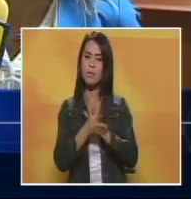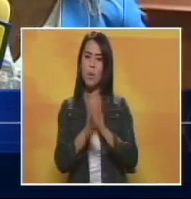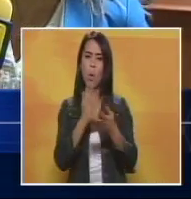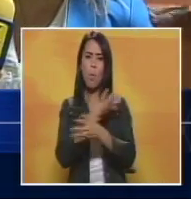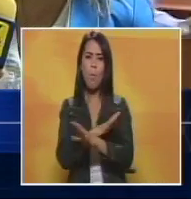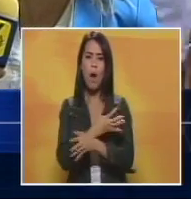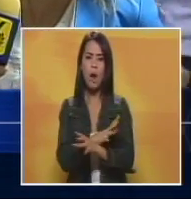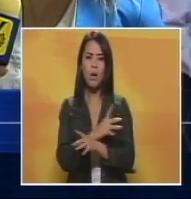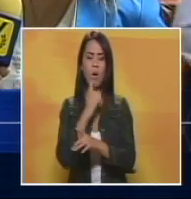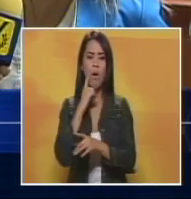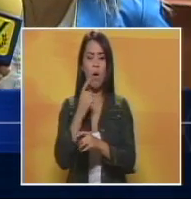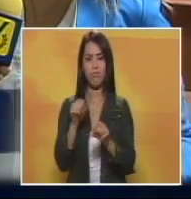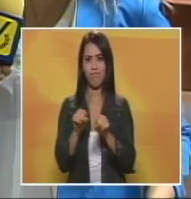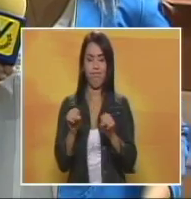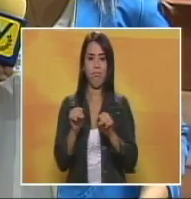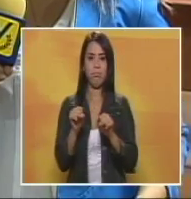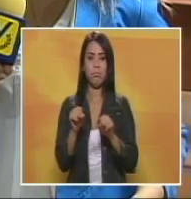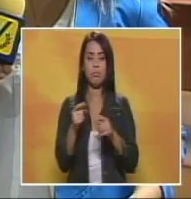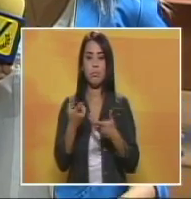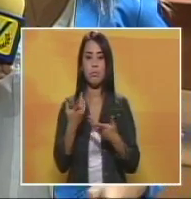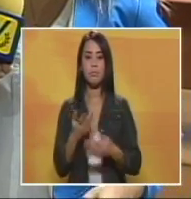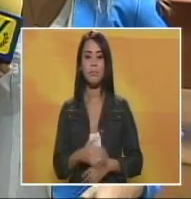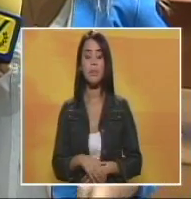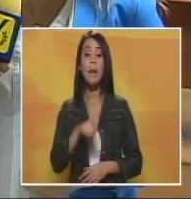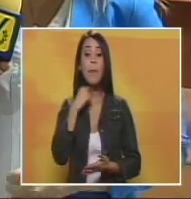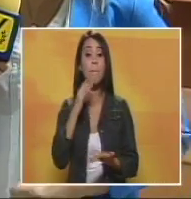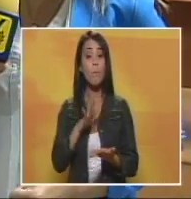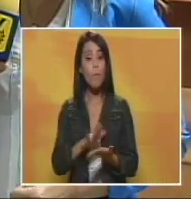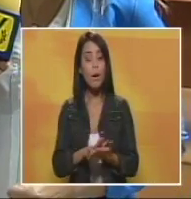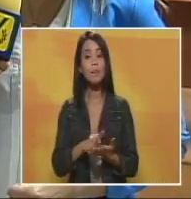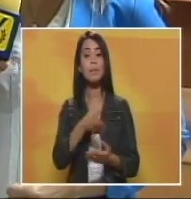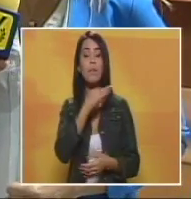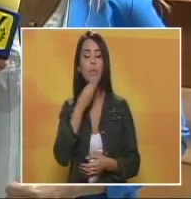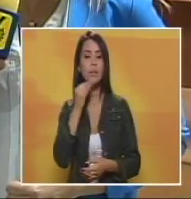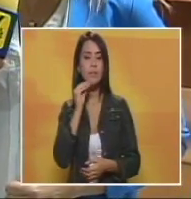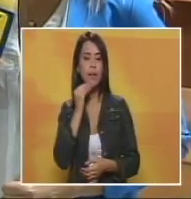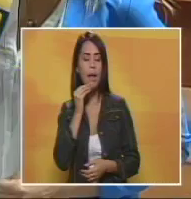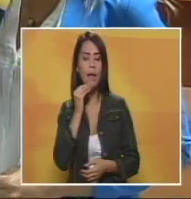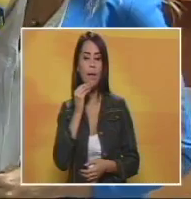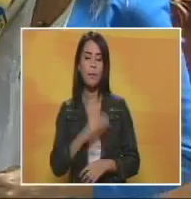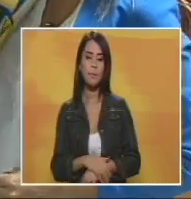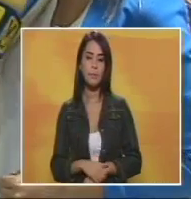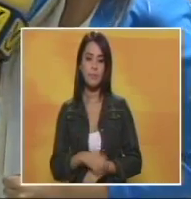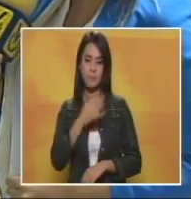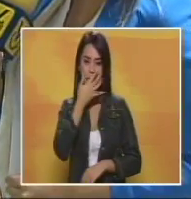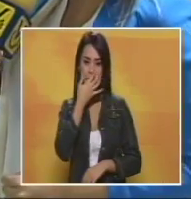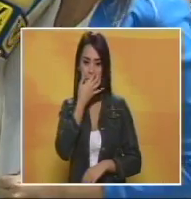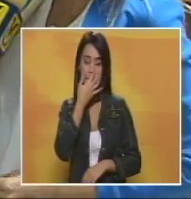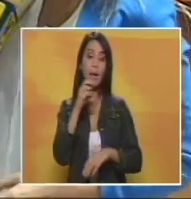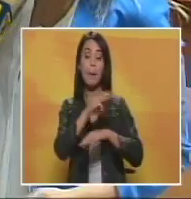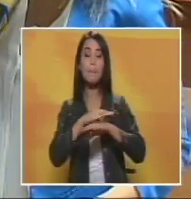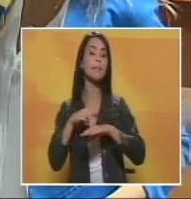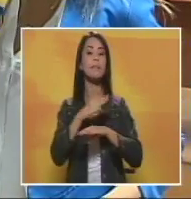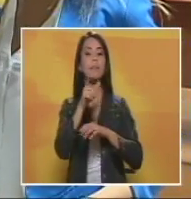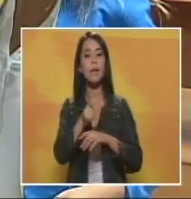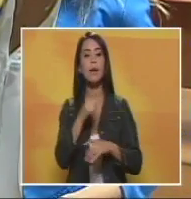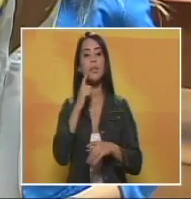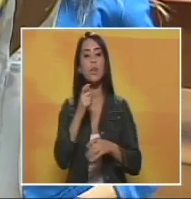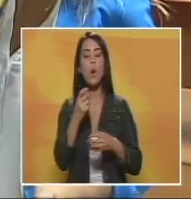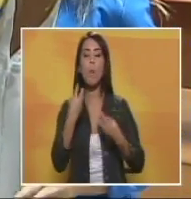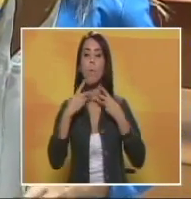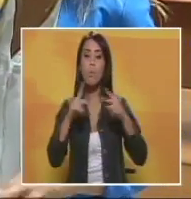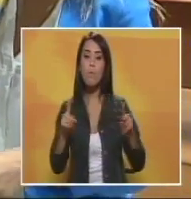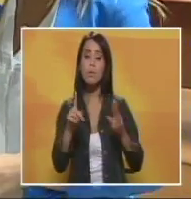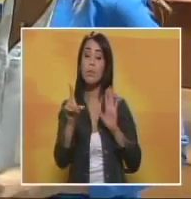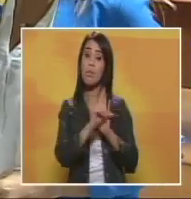denominado juego del choque, el que puede ocasionarle la muerte a adolescentes. Ha comentado que ha instado al Ministerio Público a tomar acciones